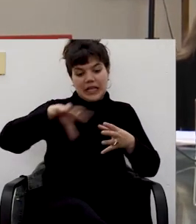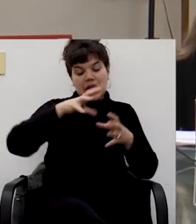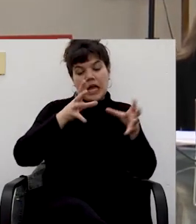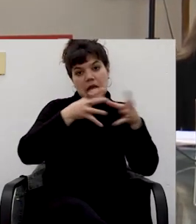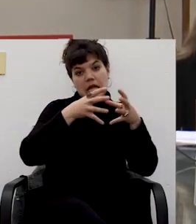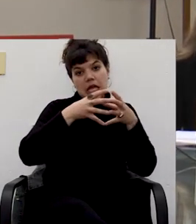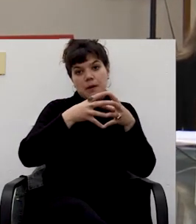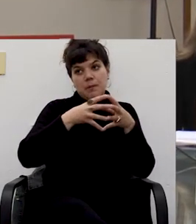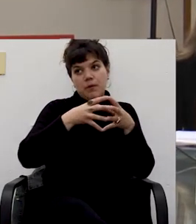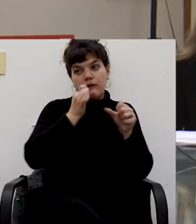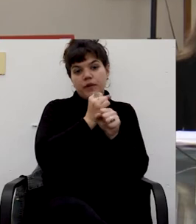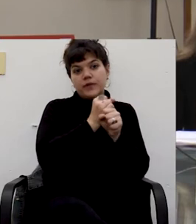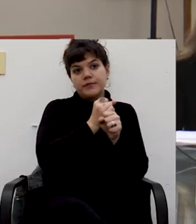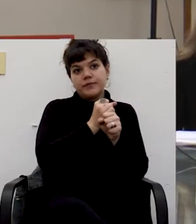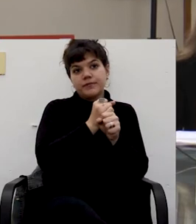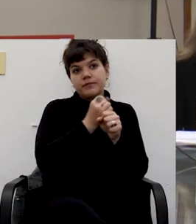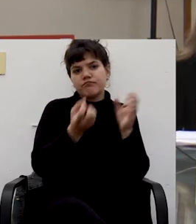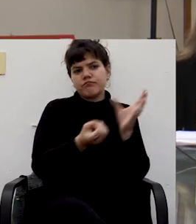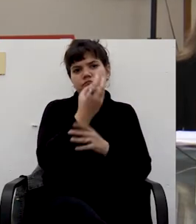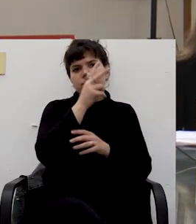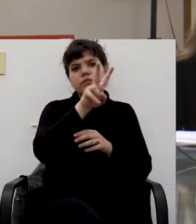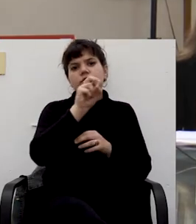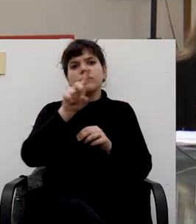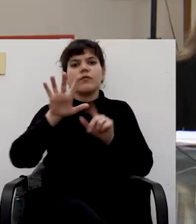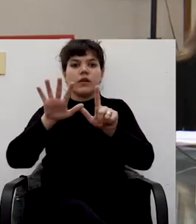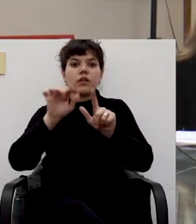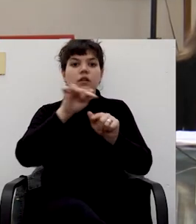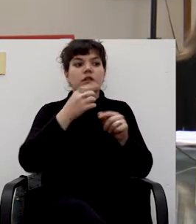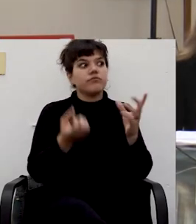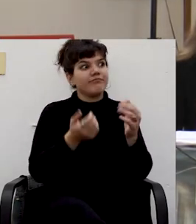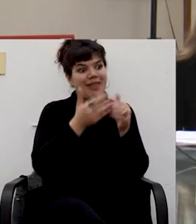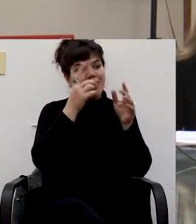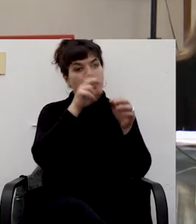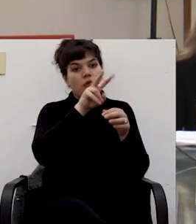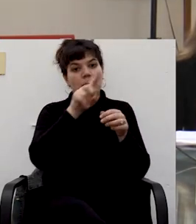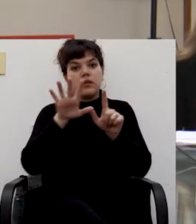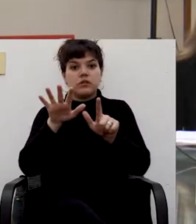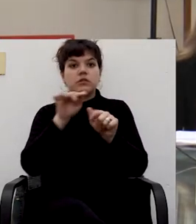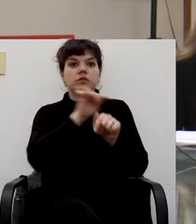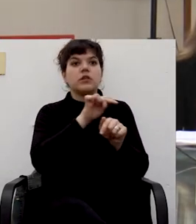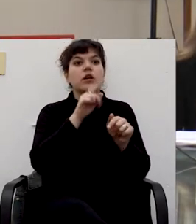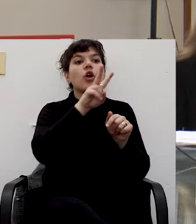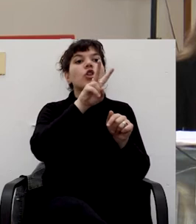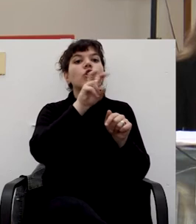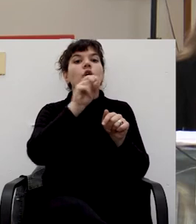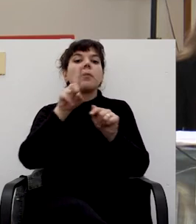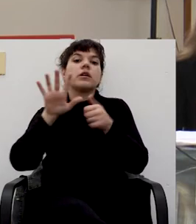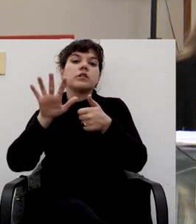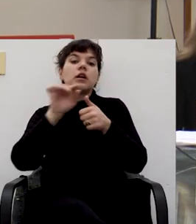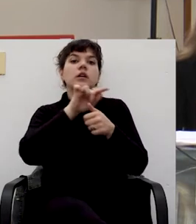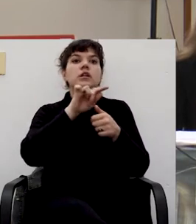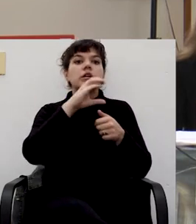se conforma en el 2017, a principios del 2017. En el 2016 también el